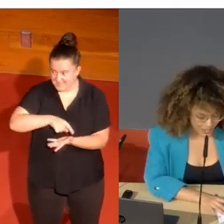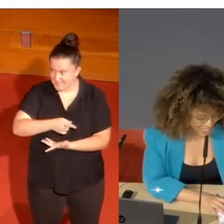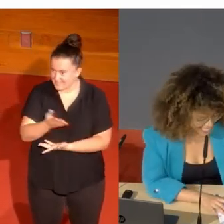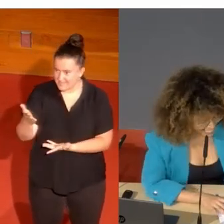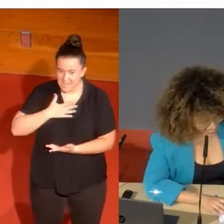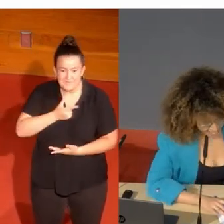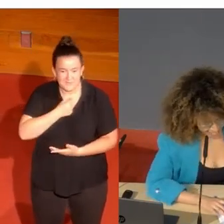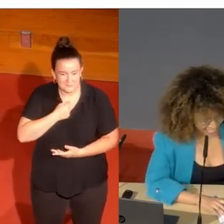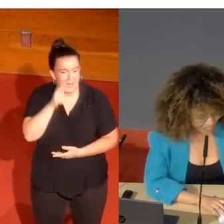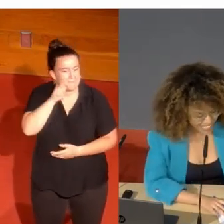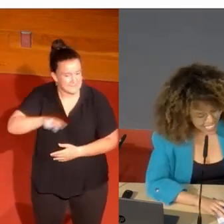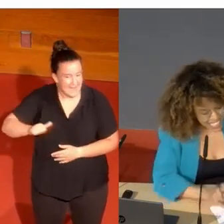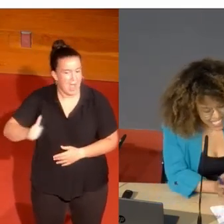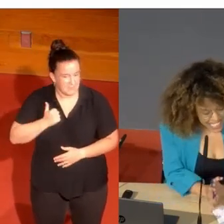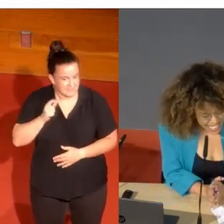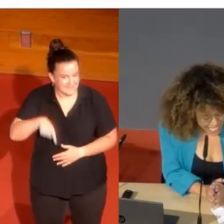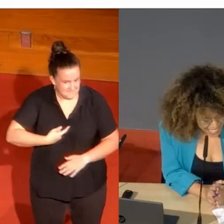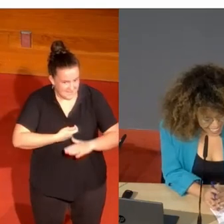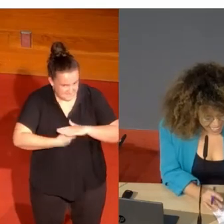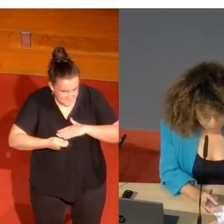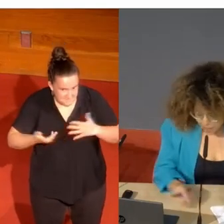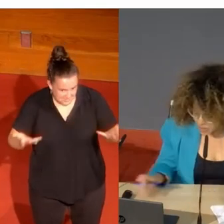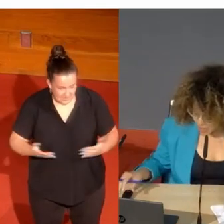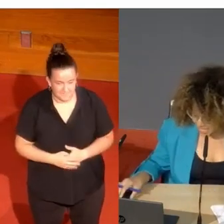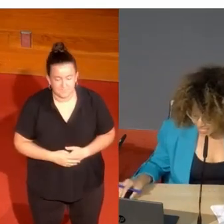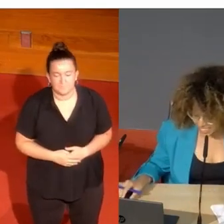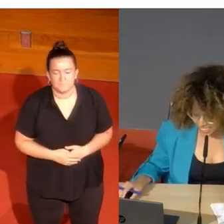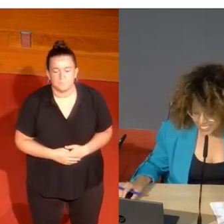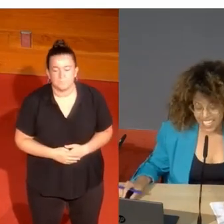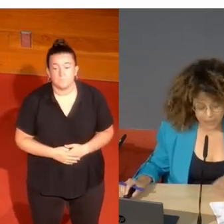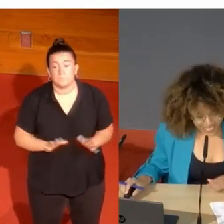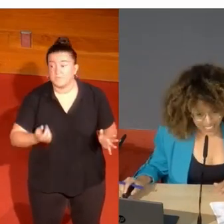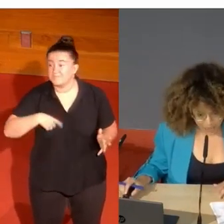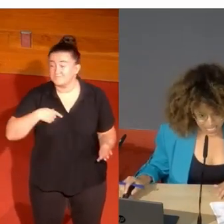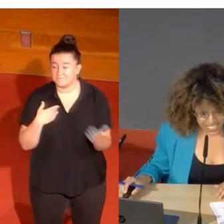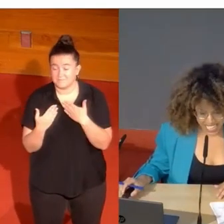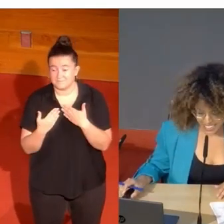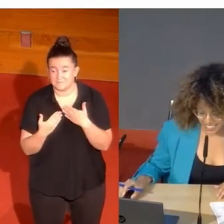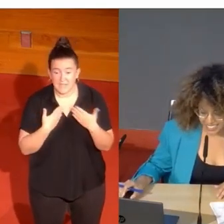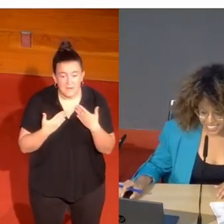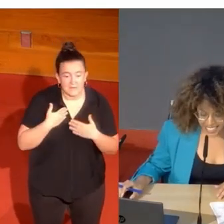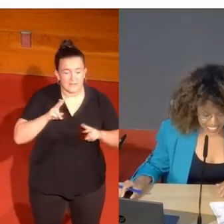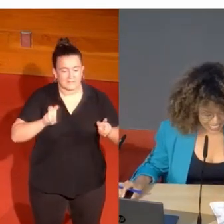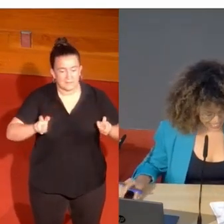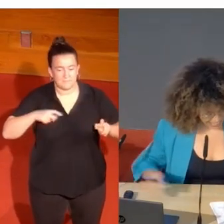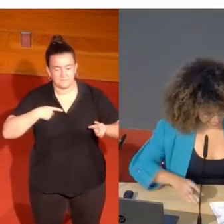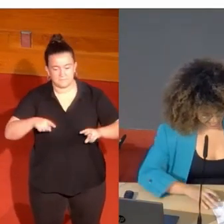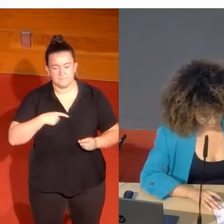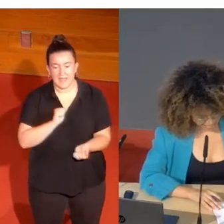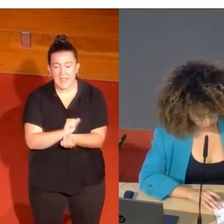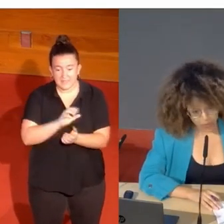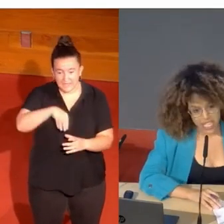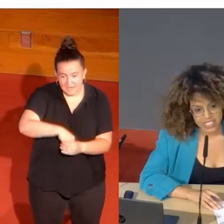que tanto me gusta Victoria eh vamos a hablar de de la libertad de prensa entre rejas